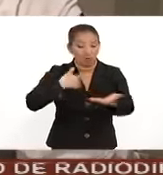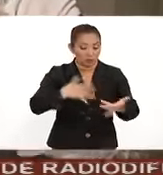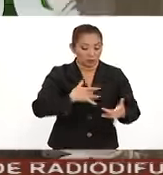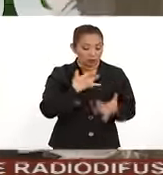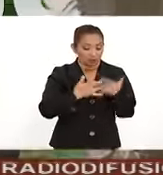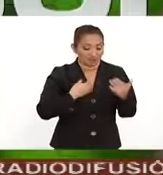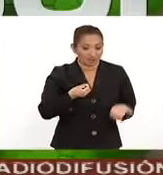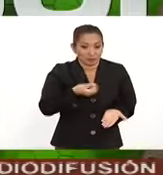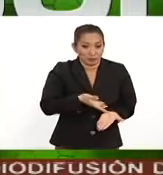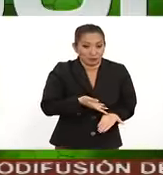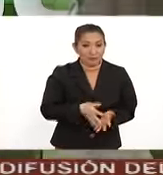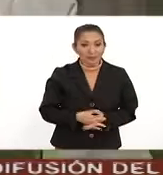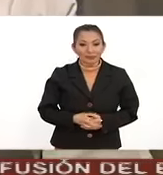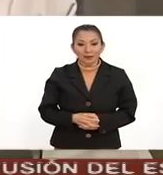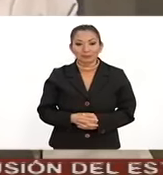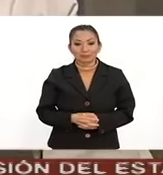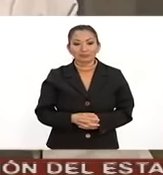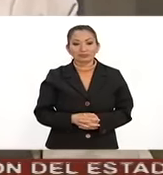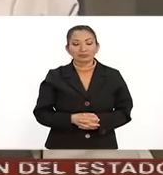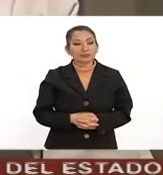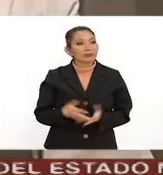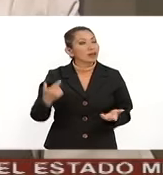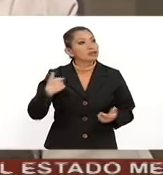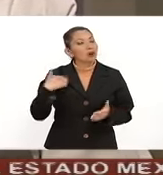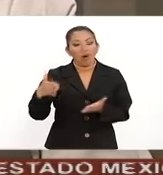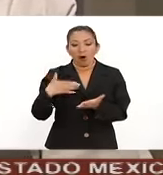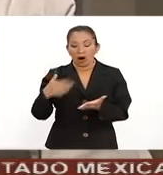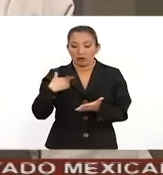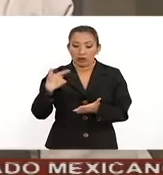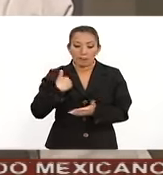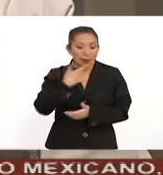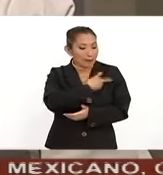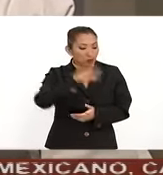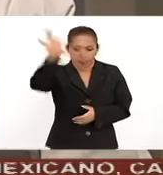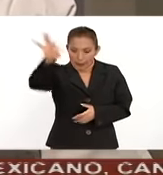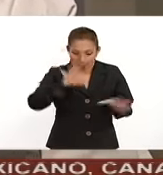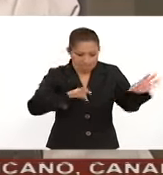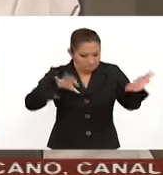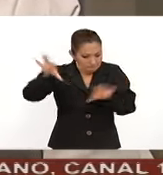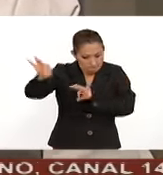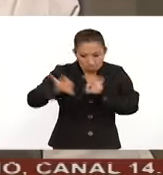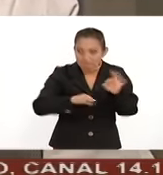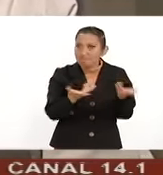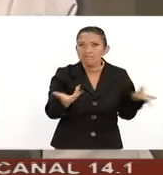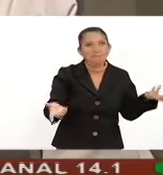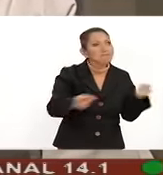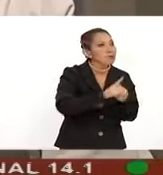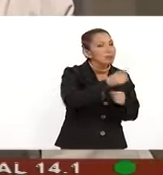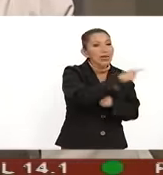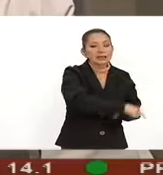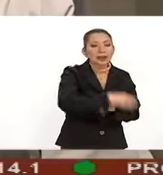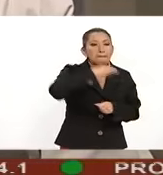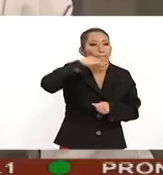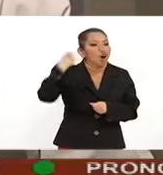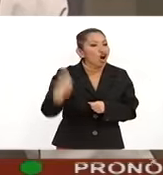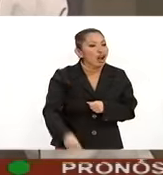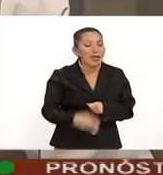soy. Una cocina donde yo incorporo lo que a mí me gusta y va desde un mole